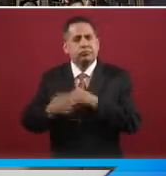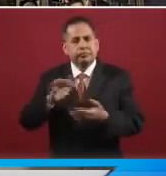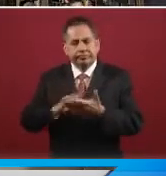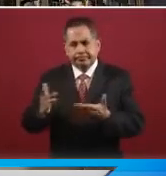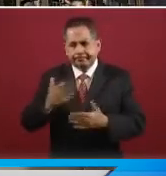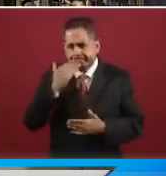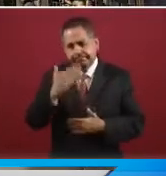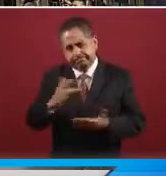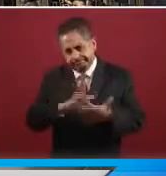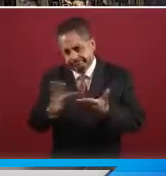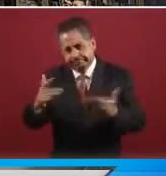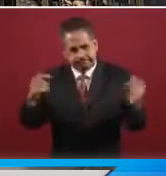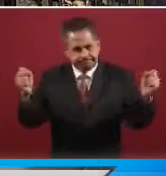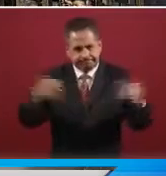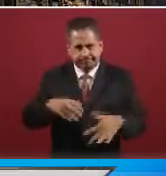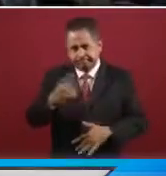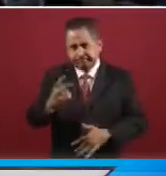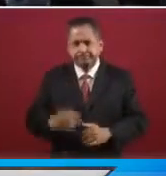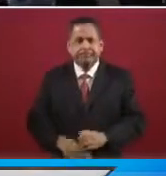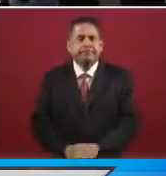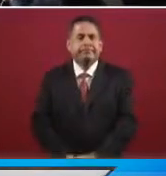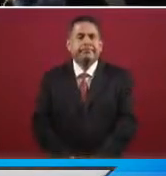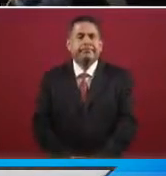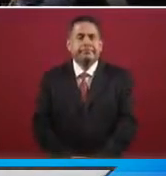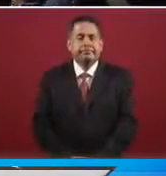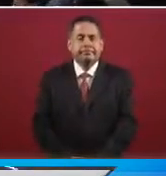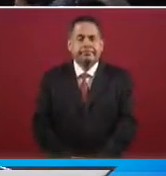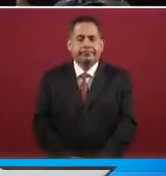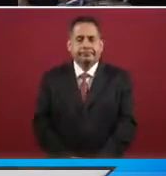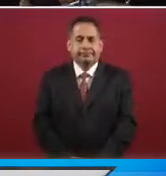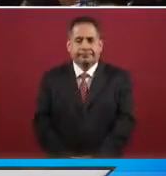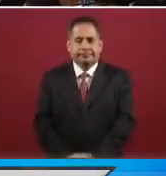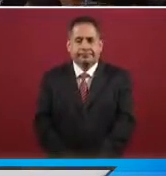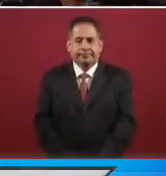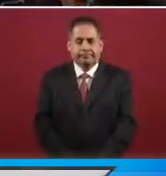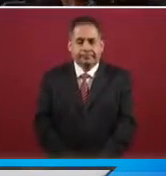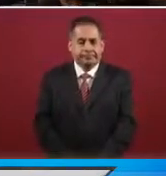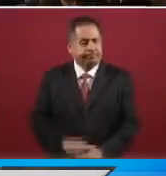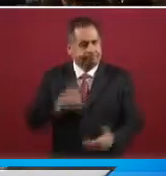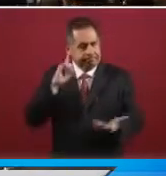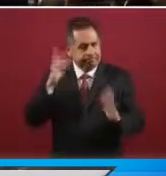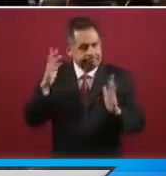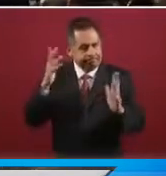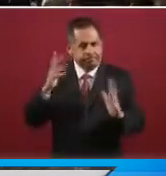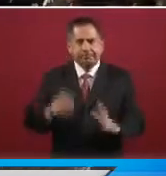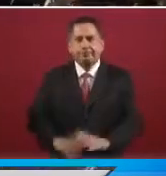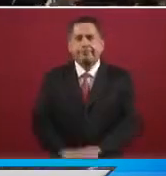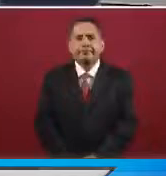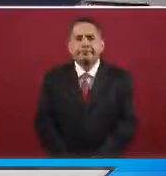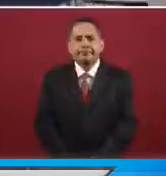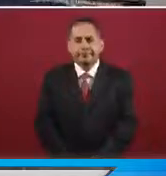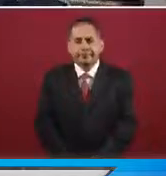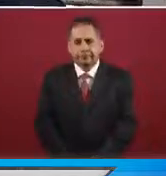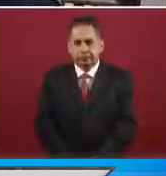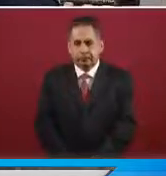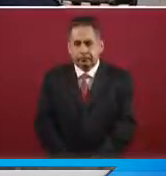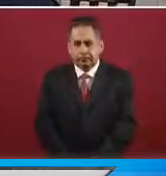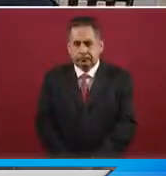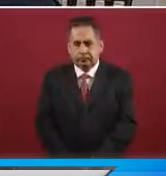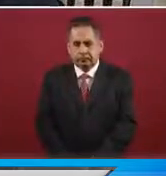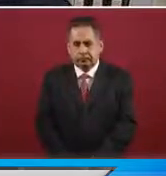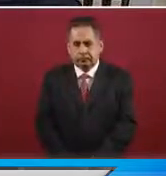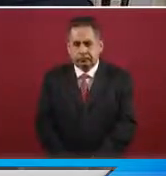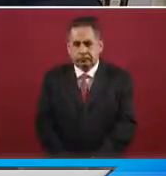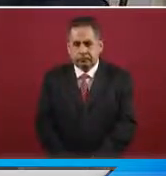a la desigualdad y la opresión. Sin embargo, en México la acumulación se produjo al amparo del poder público y del poder político, de la mano